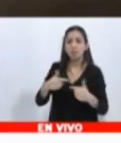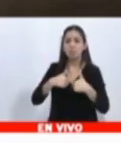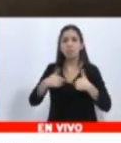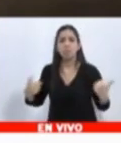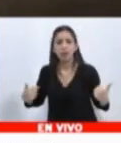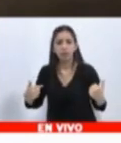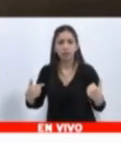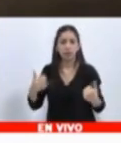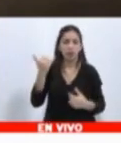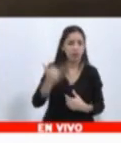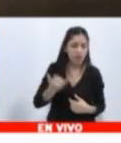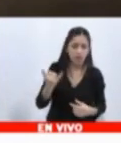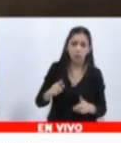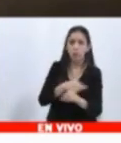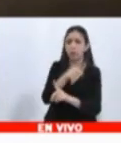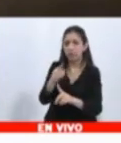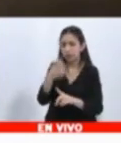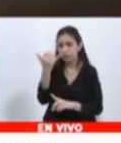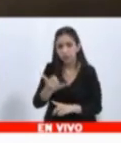el acta